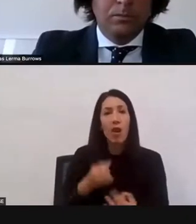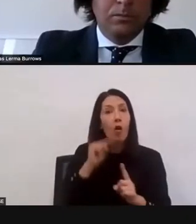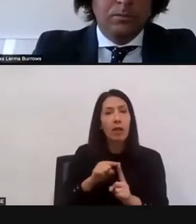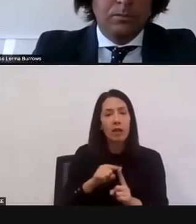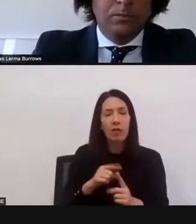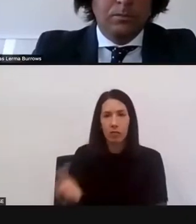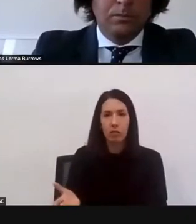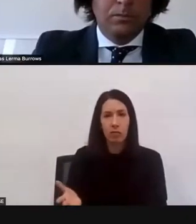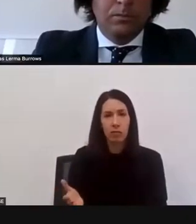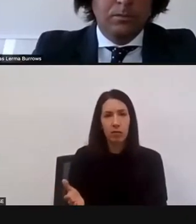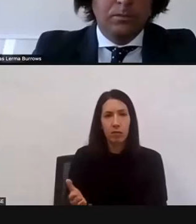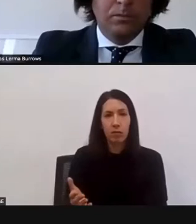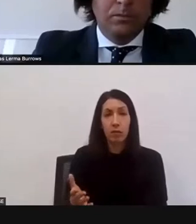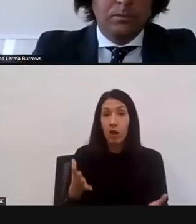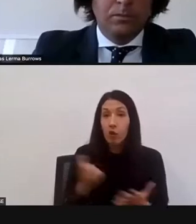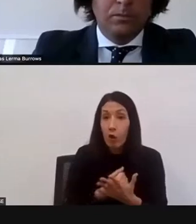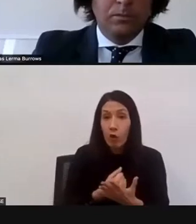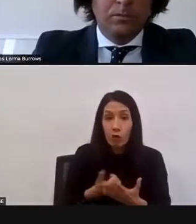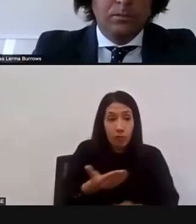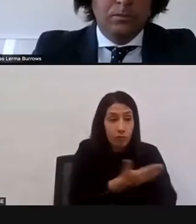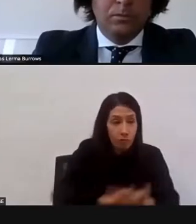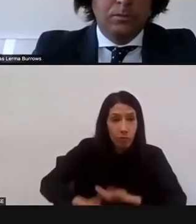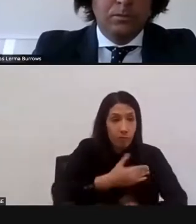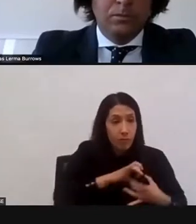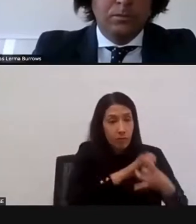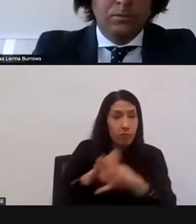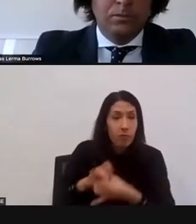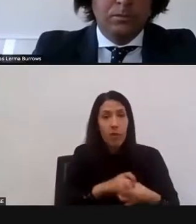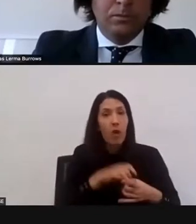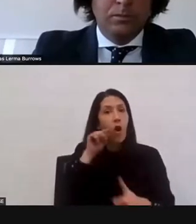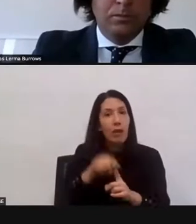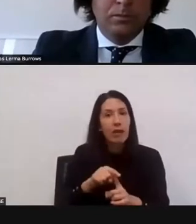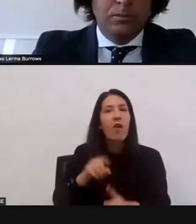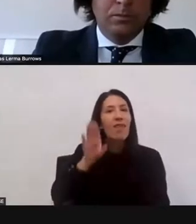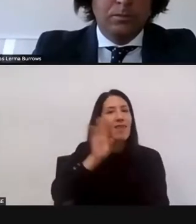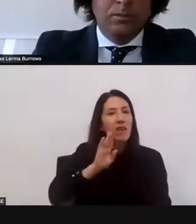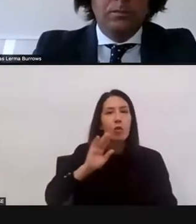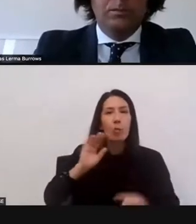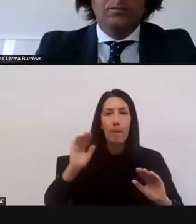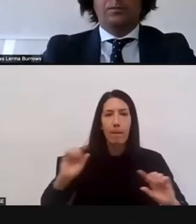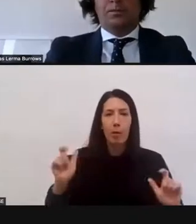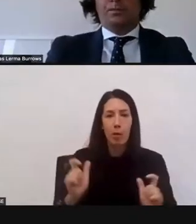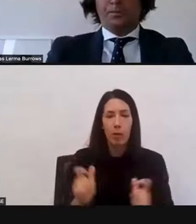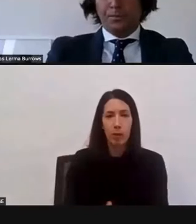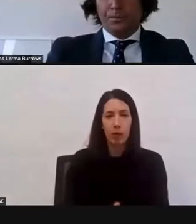oye, coadyuvar entre todos a que este tipo de delitos sean cada vez menores? Gregorio.